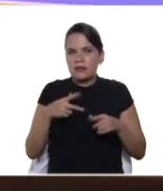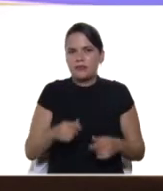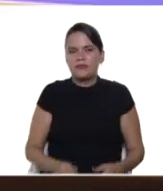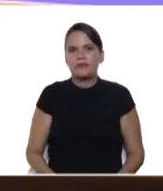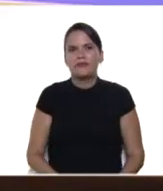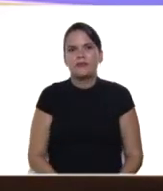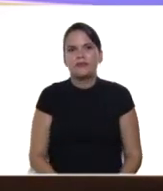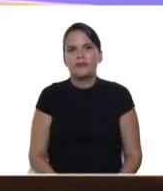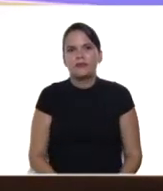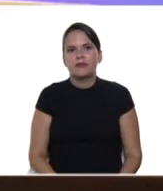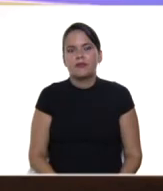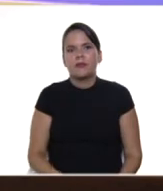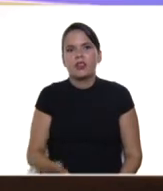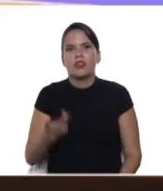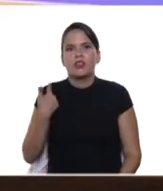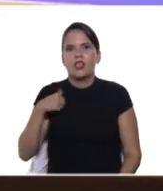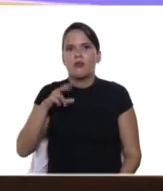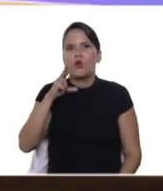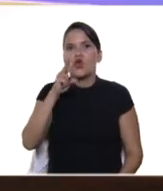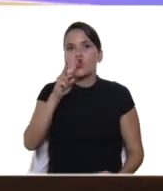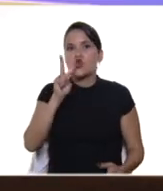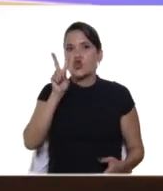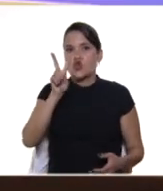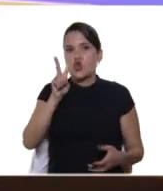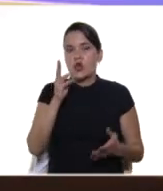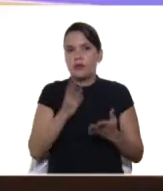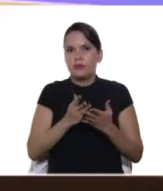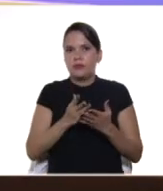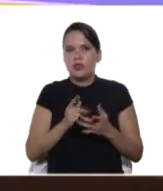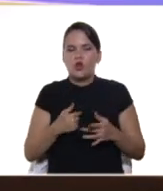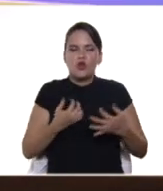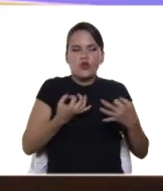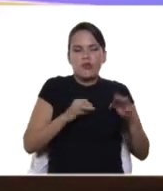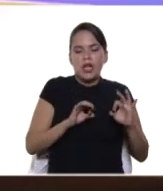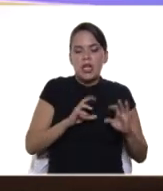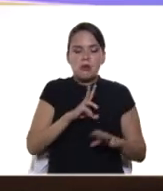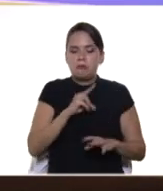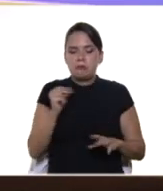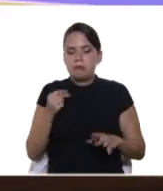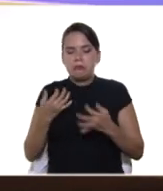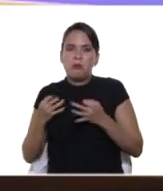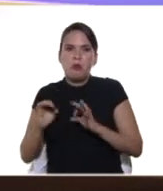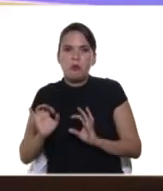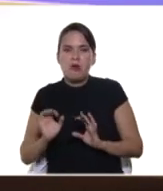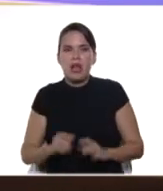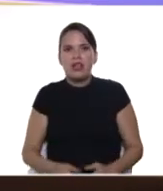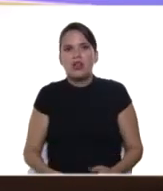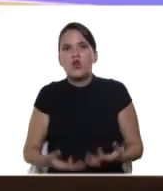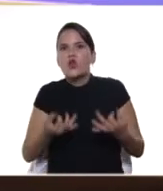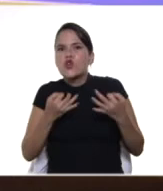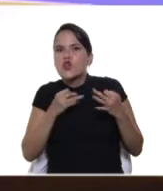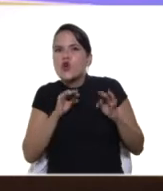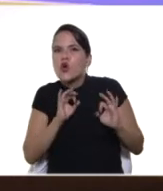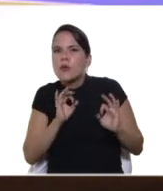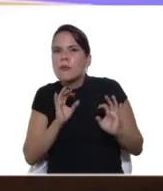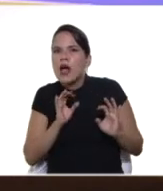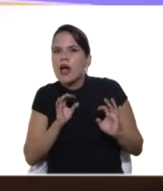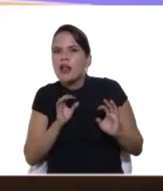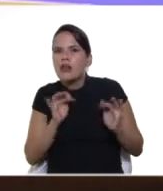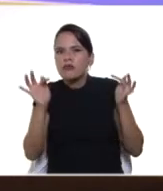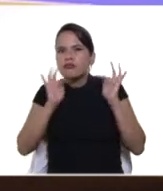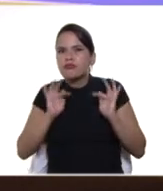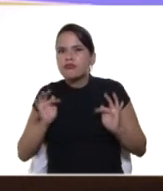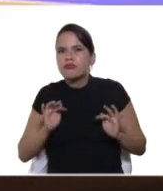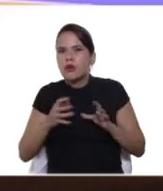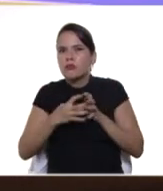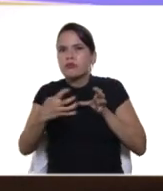Muy bien. Tenemos dos clases de polígonos, los regulares y los irregulares. Los regulares sencillamente son aquellos